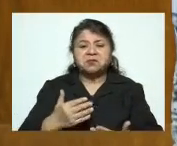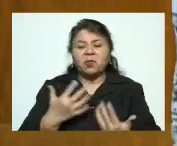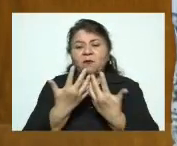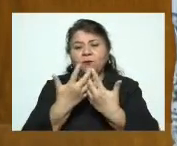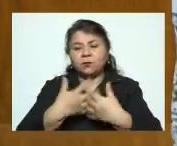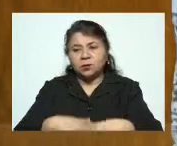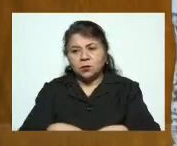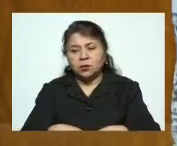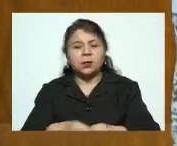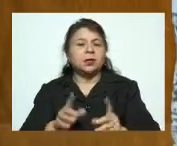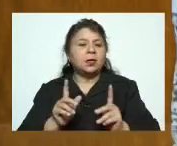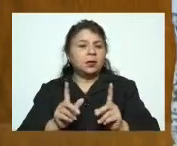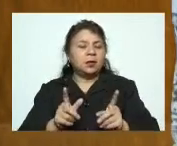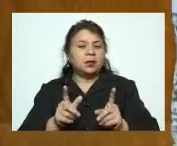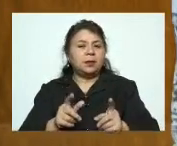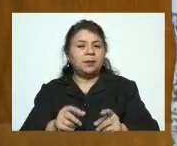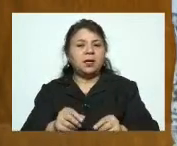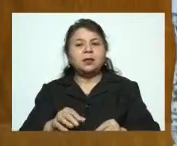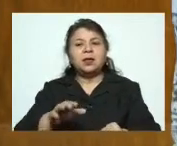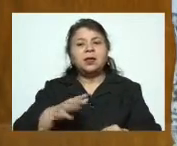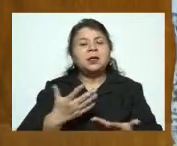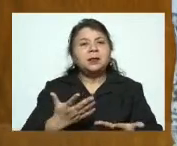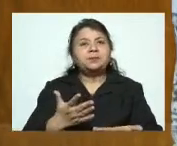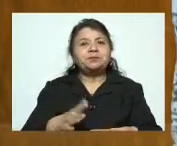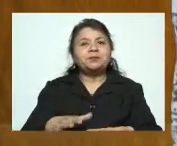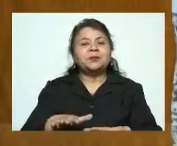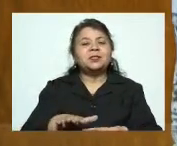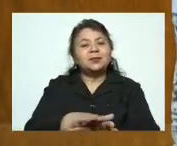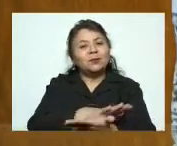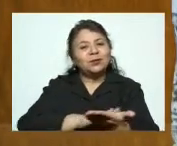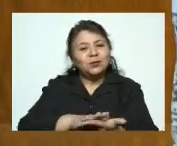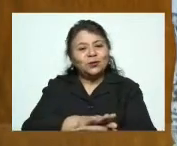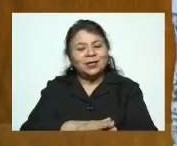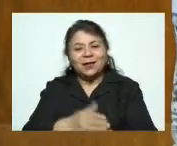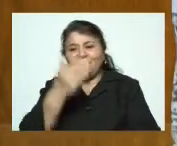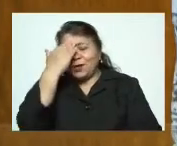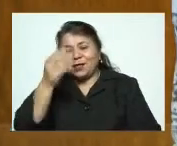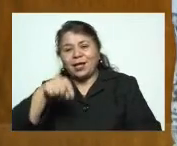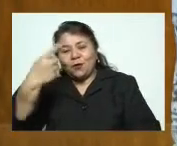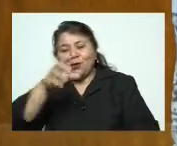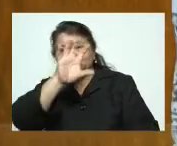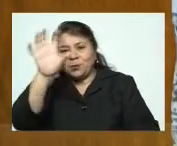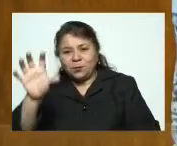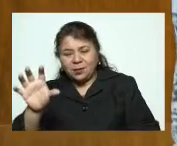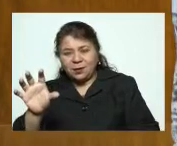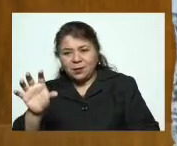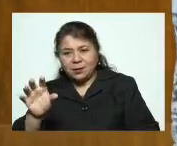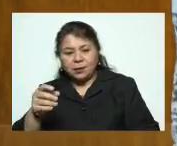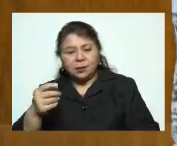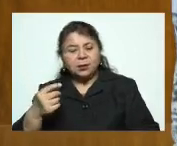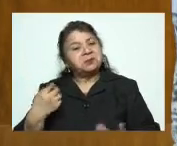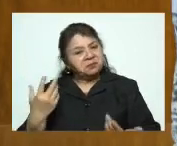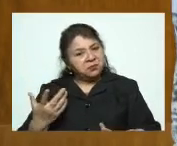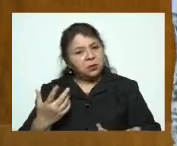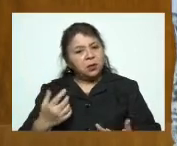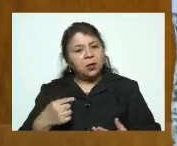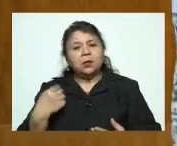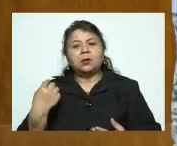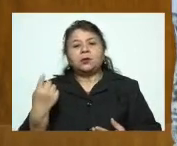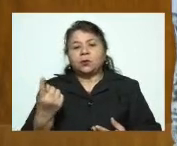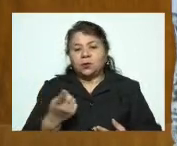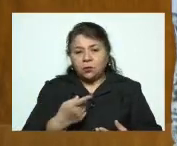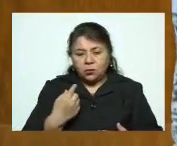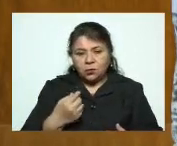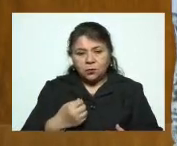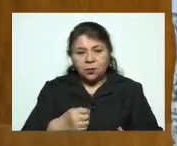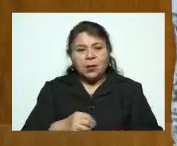de escenarios que nos permitió ser de las provincias que aún ostentamos de los mejores estatus sanitarios. Esto empieza a variar.